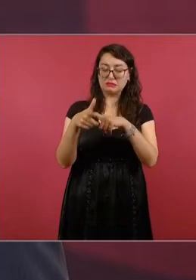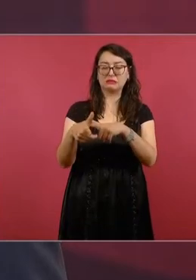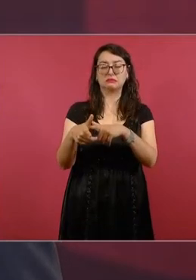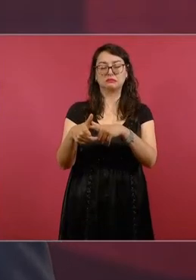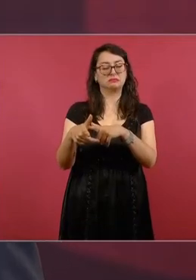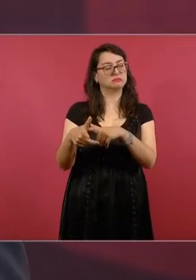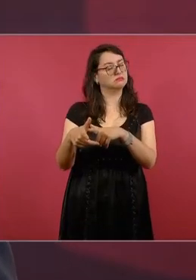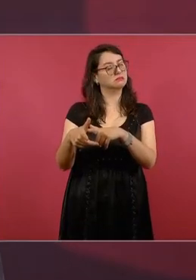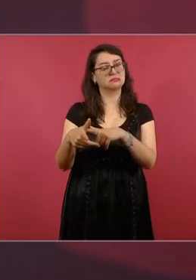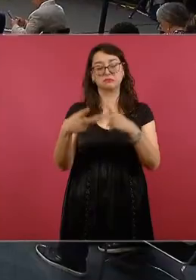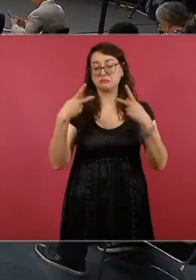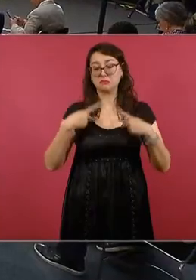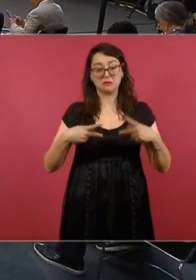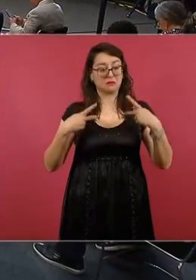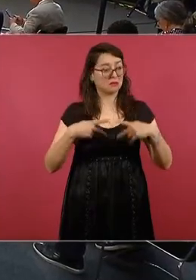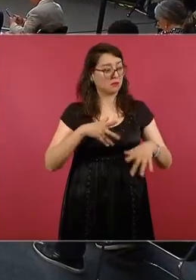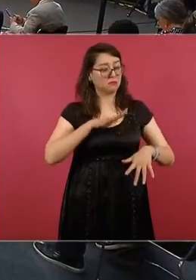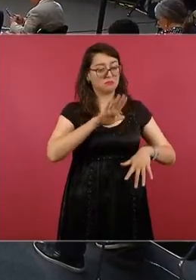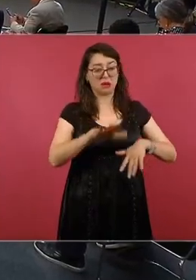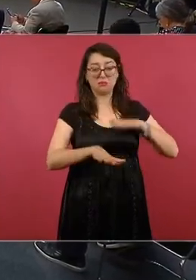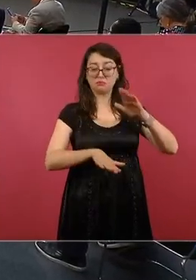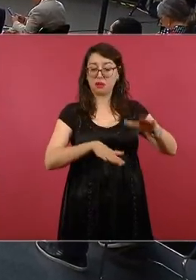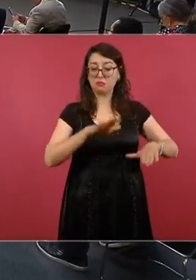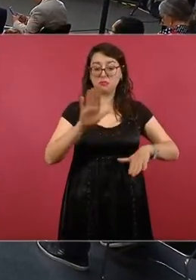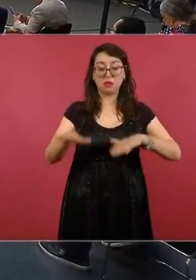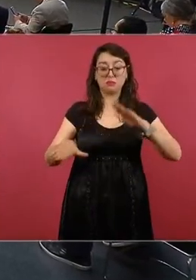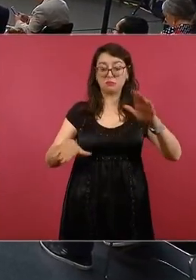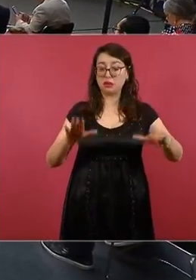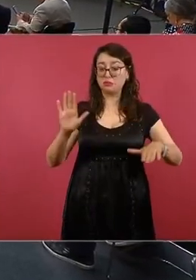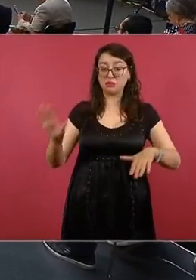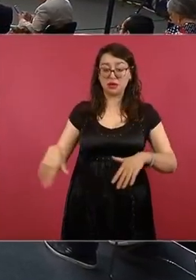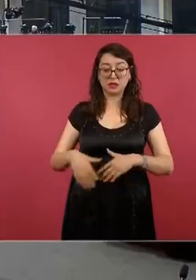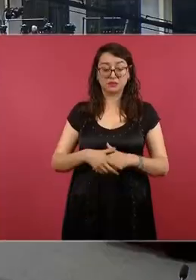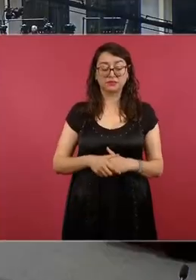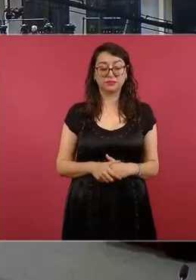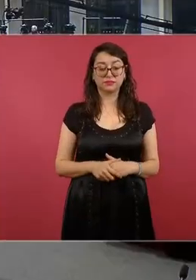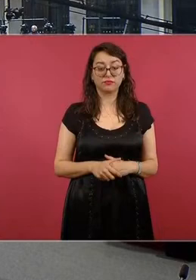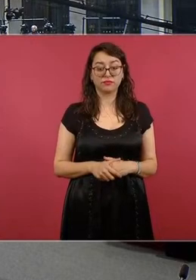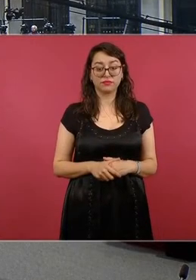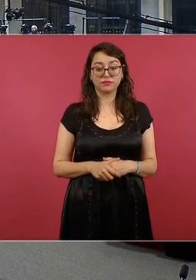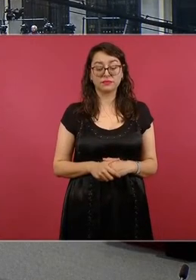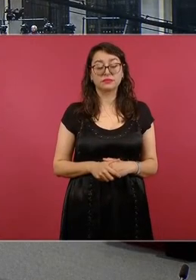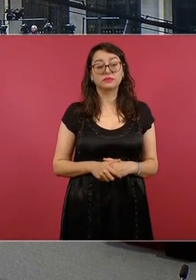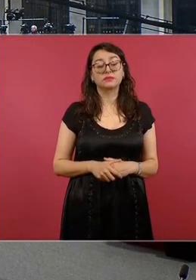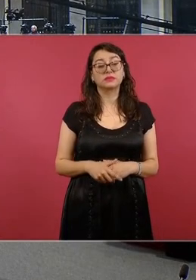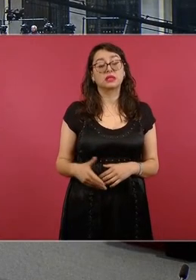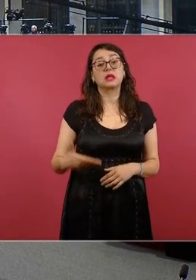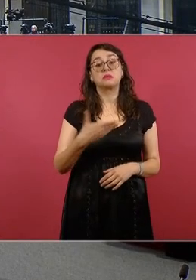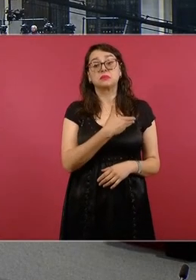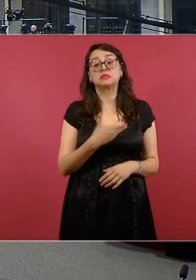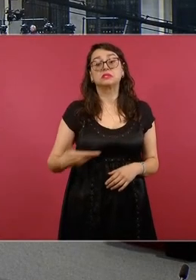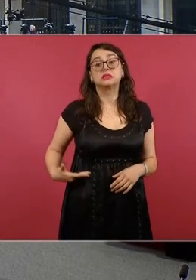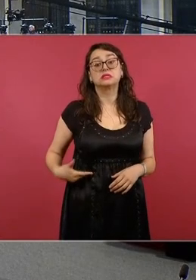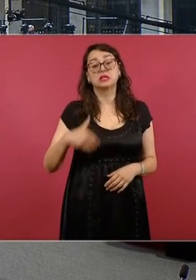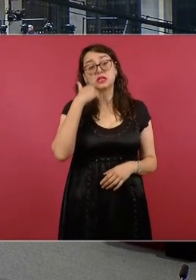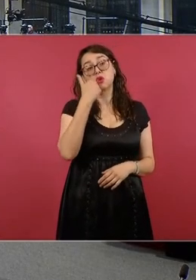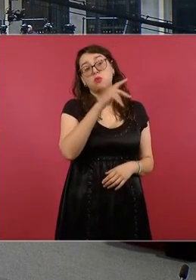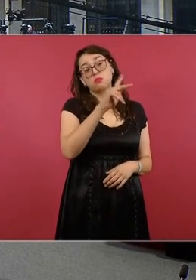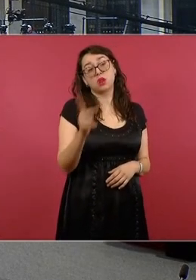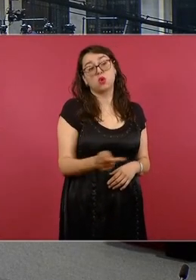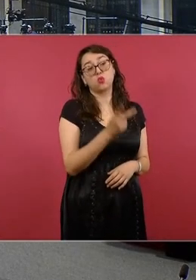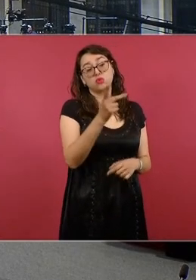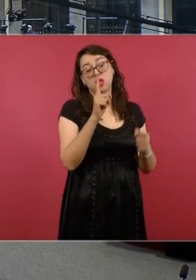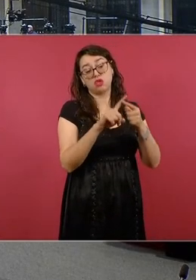muriendo seres humanos. Presidente, dos situaciones en el Estado de México. El primero, en diversos medios locales